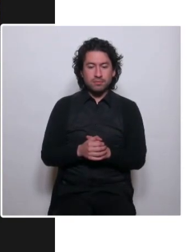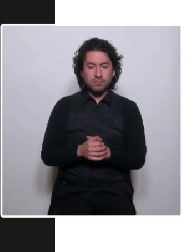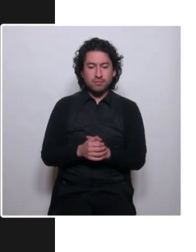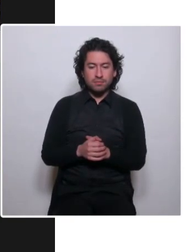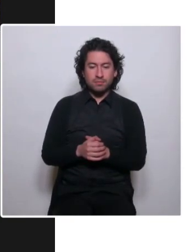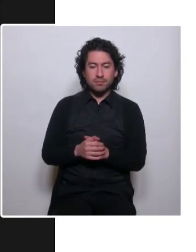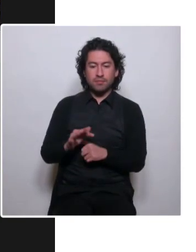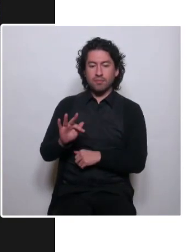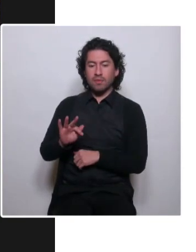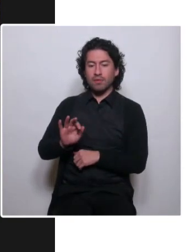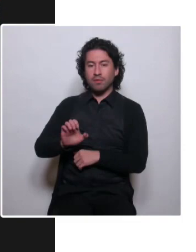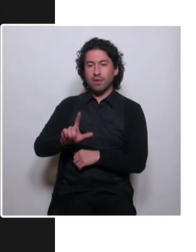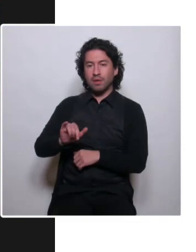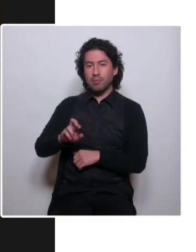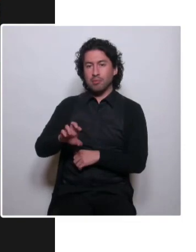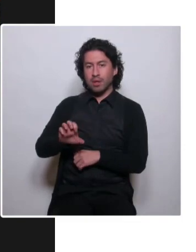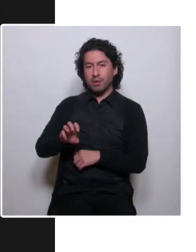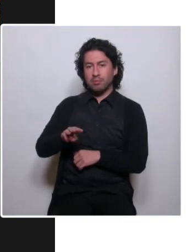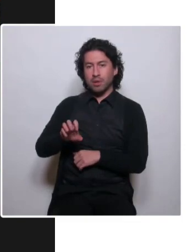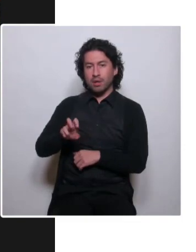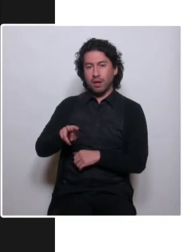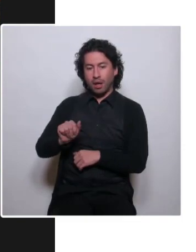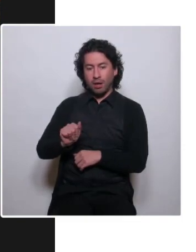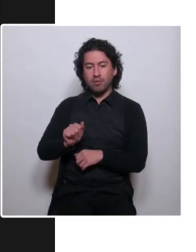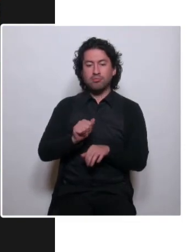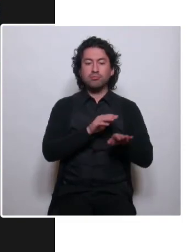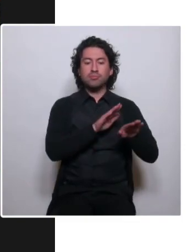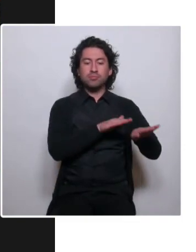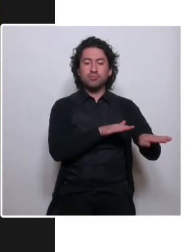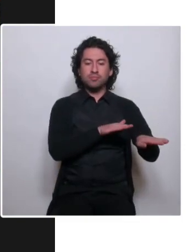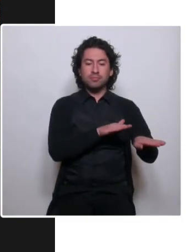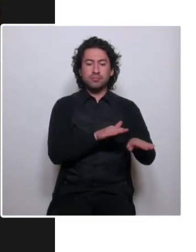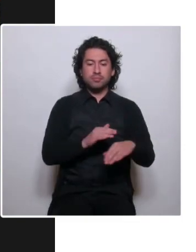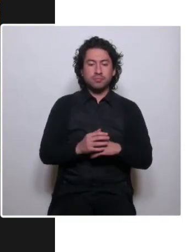Señor Felipe Mena. A favor, señor secretario.